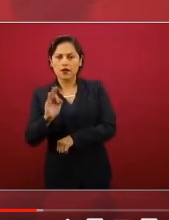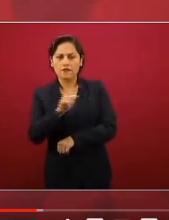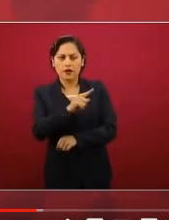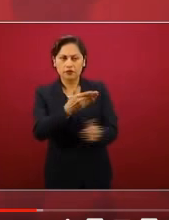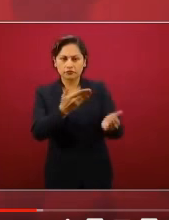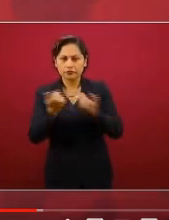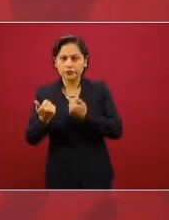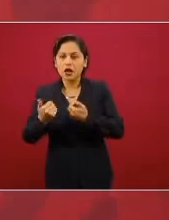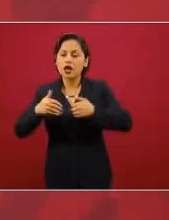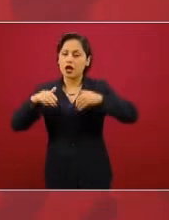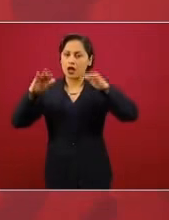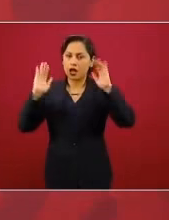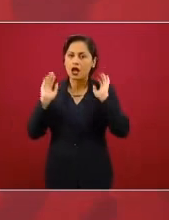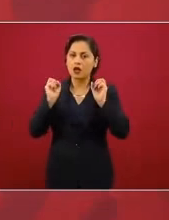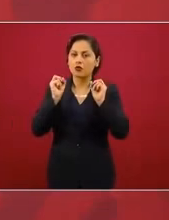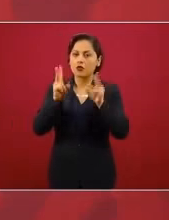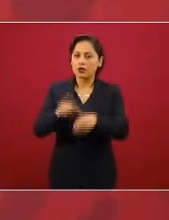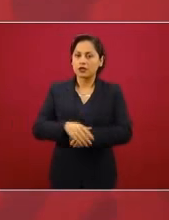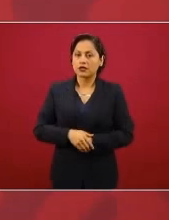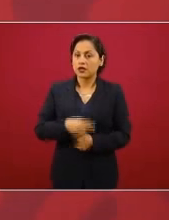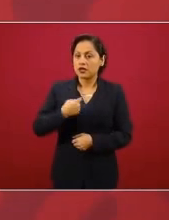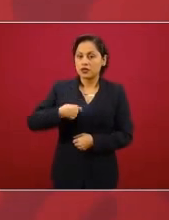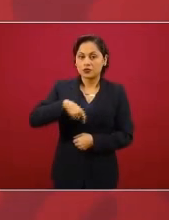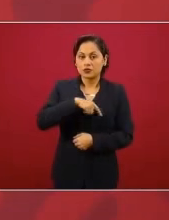no podemos ser oficiosos